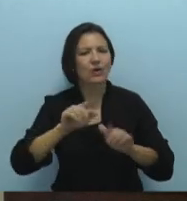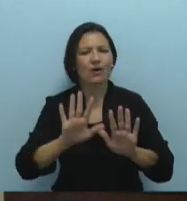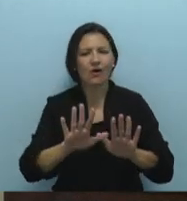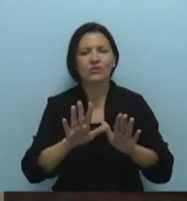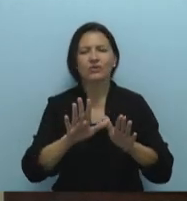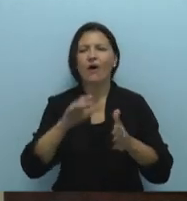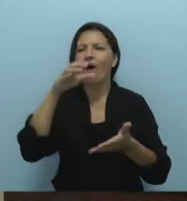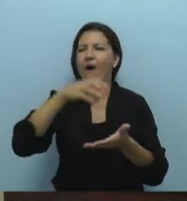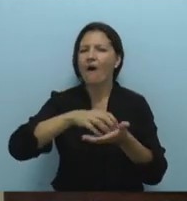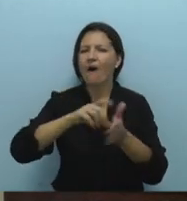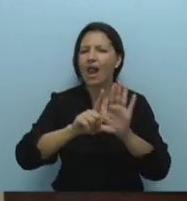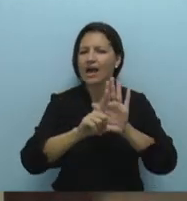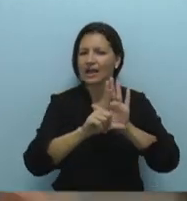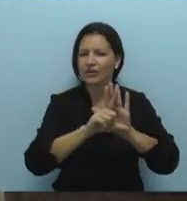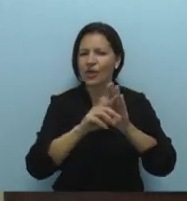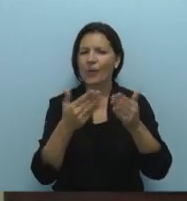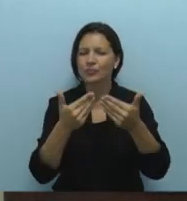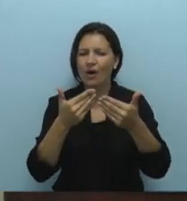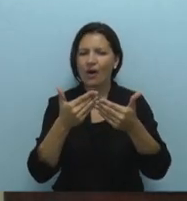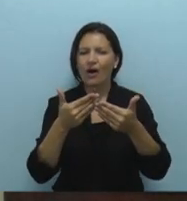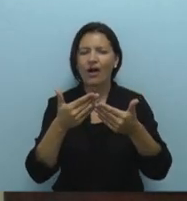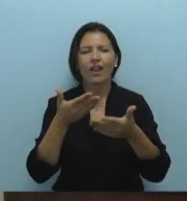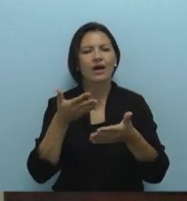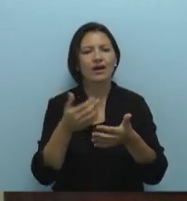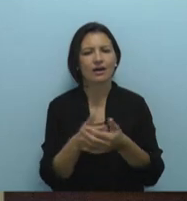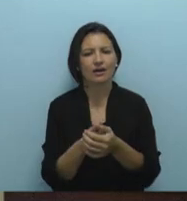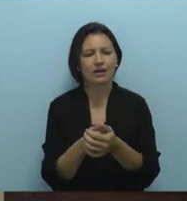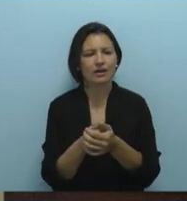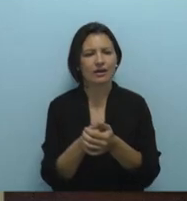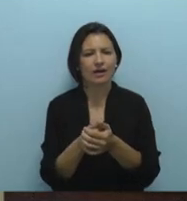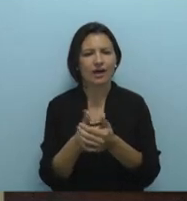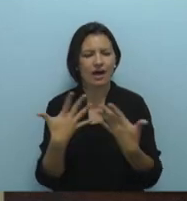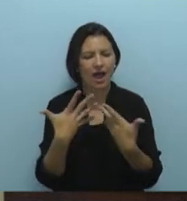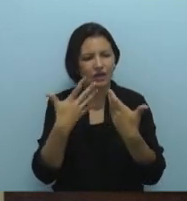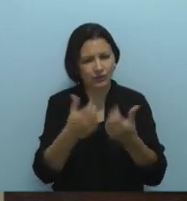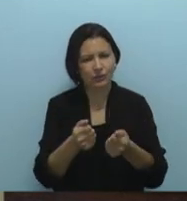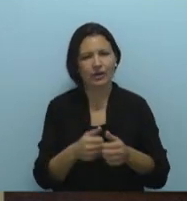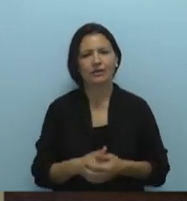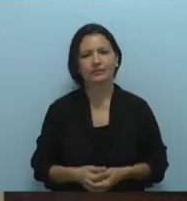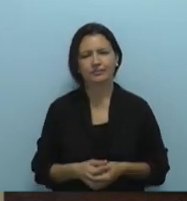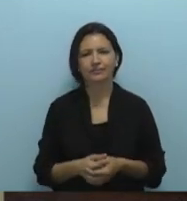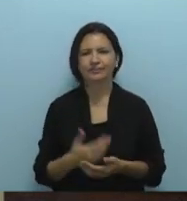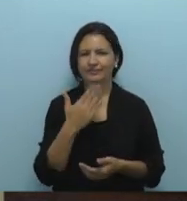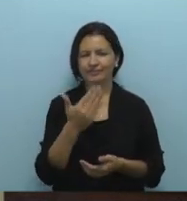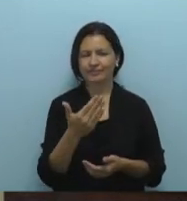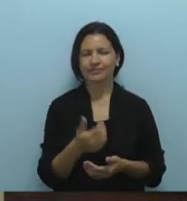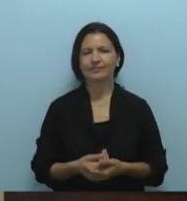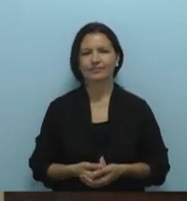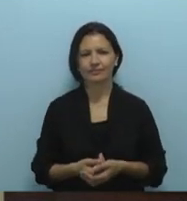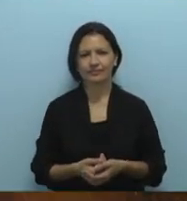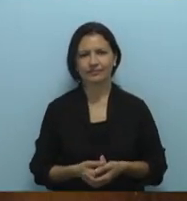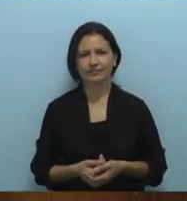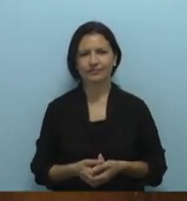una legislatura que está habilitada para hacer RCP, capacitada y con desfibriladores automáticos. Gracias, señora presidenta.